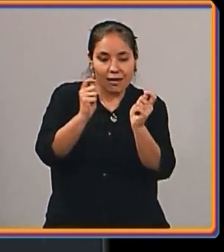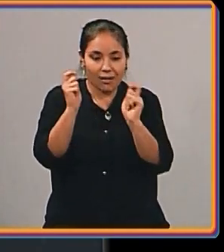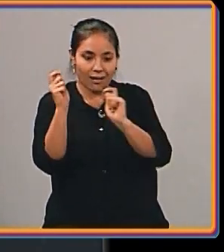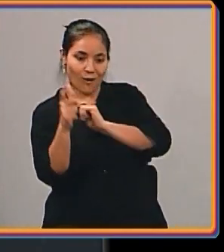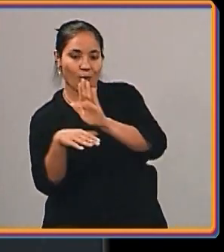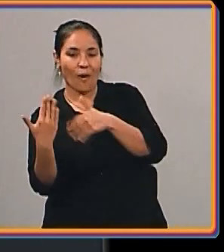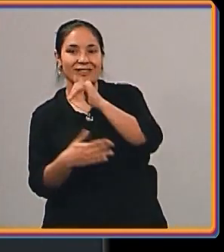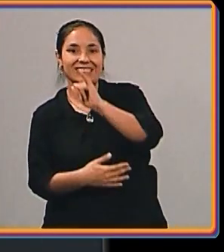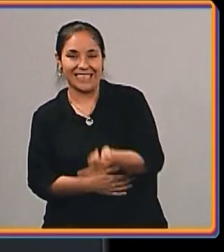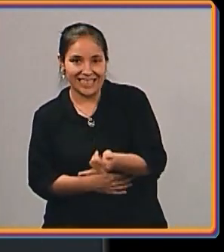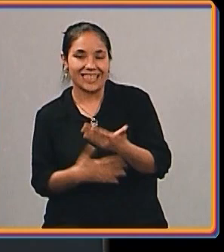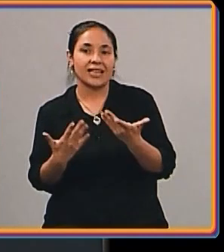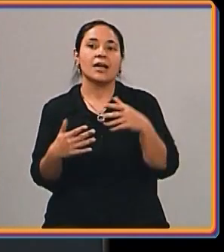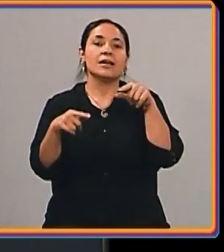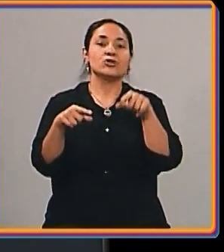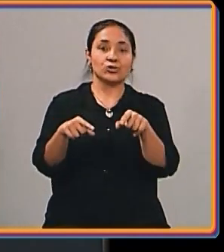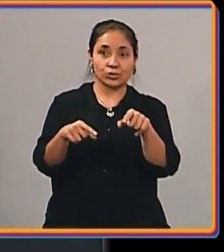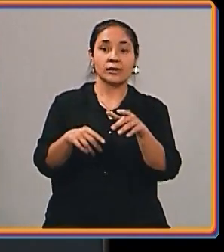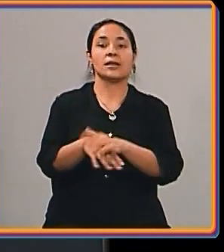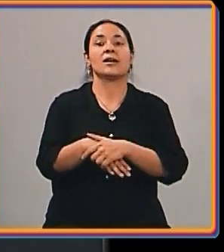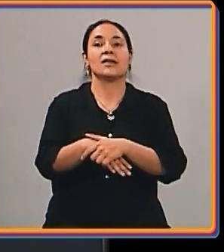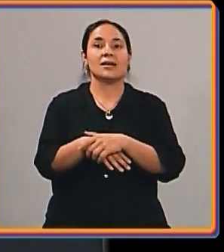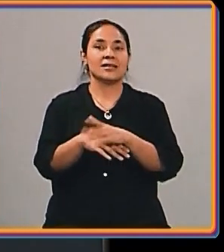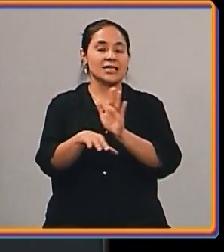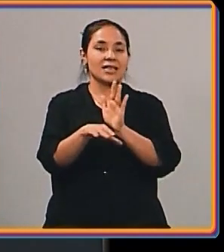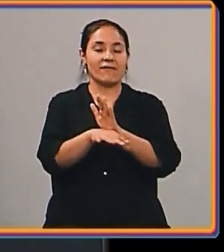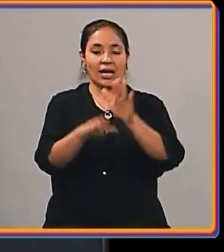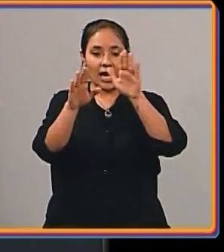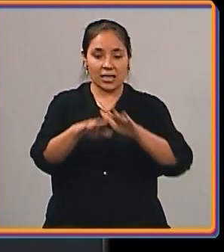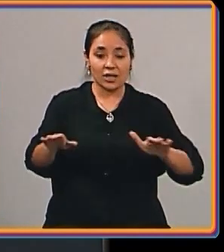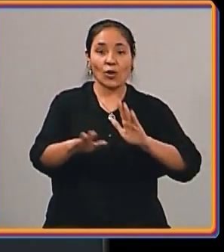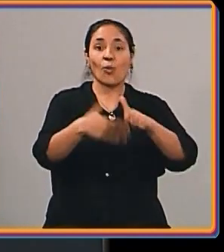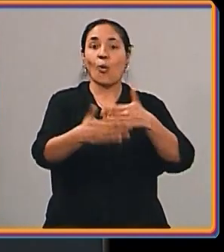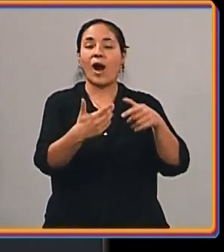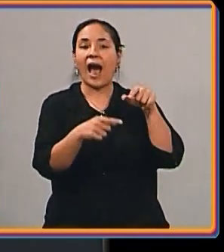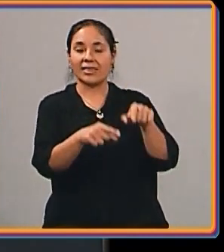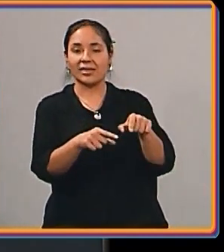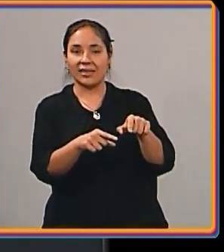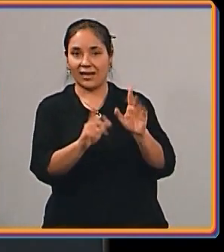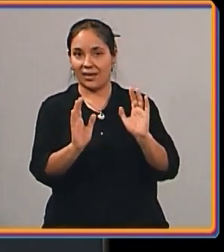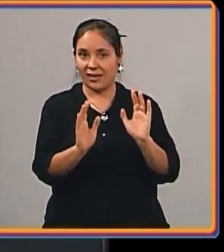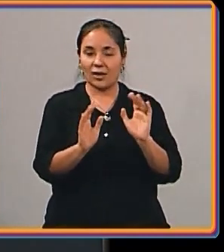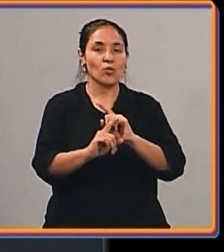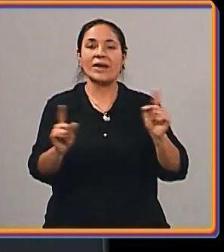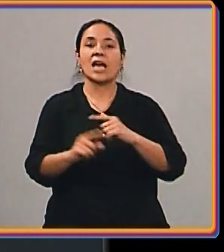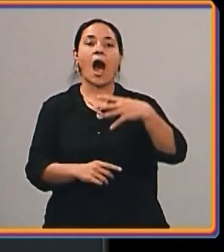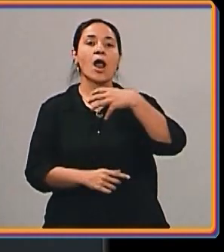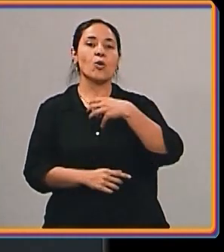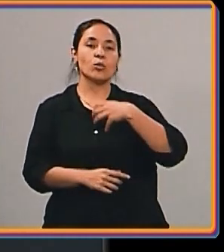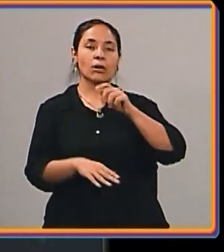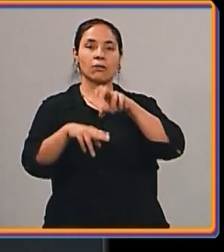estar ludificada. Y en ese sentido aparece la noción del jugante, el niño como un ser jugante y no estudiante,